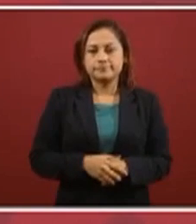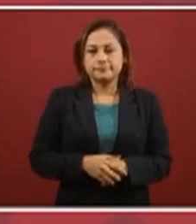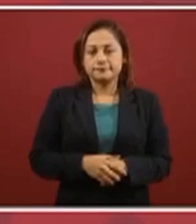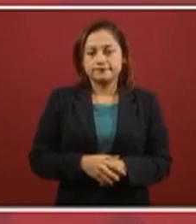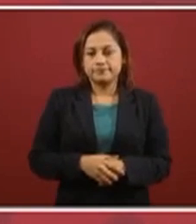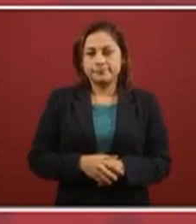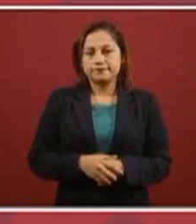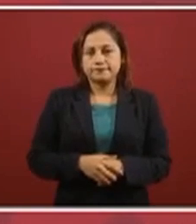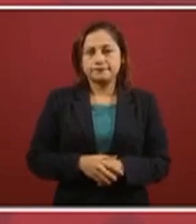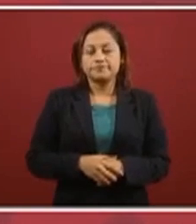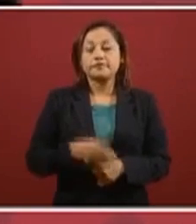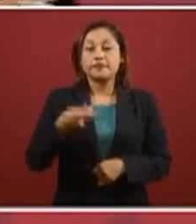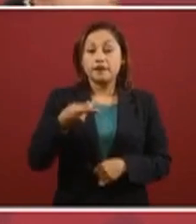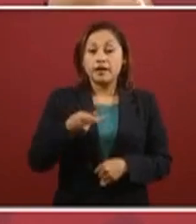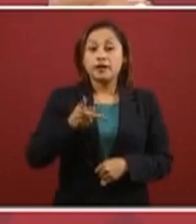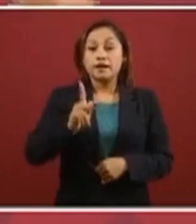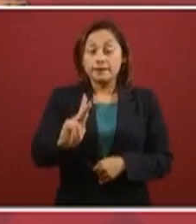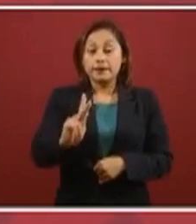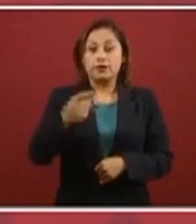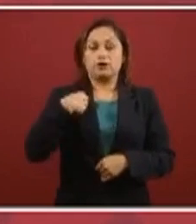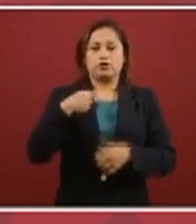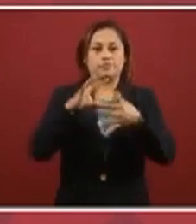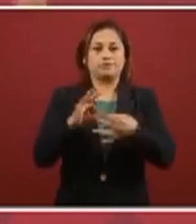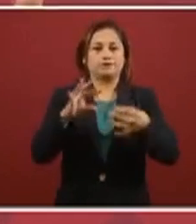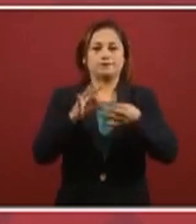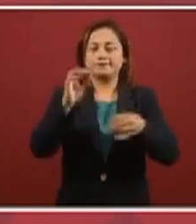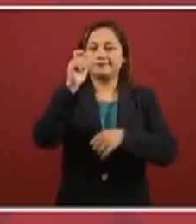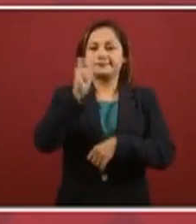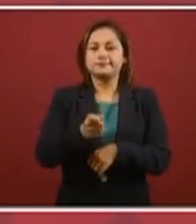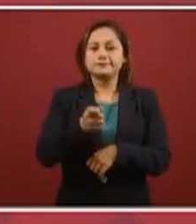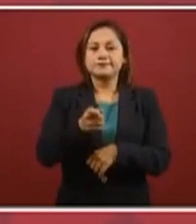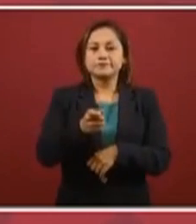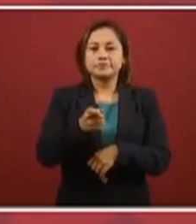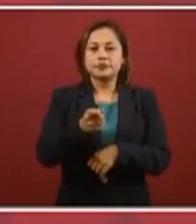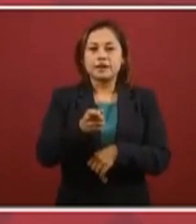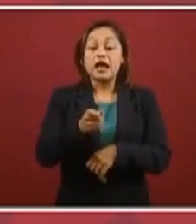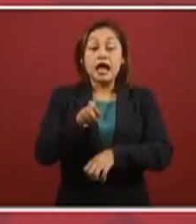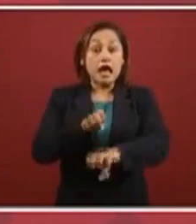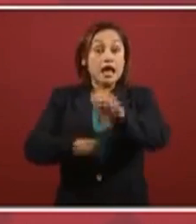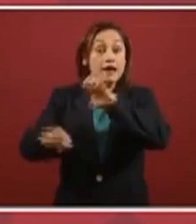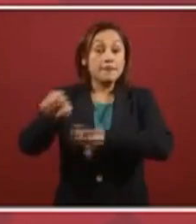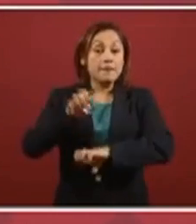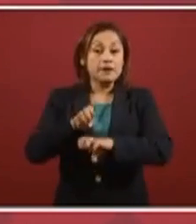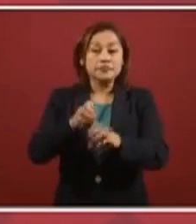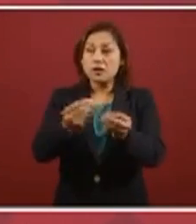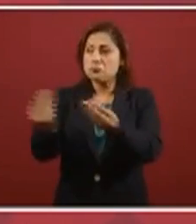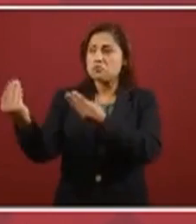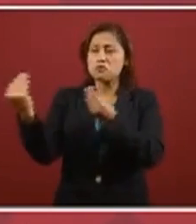lo que quiero decir es que era muy solicitada.